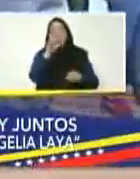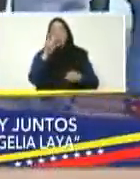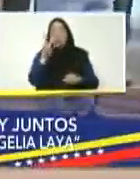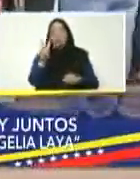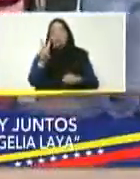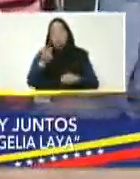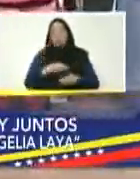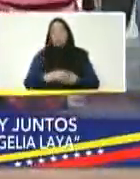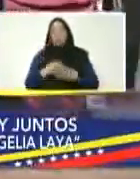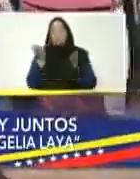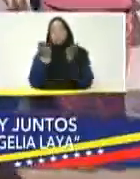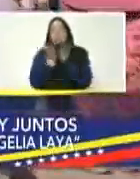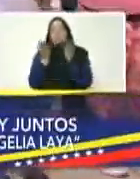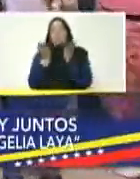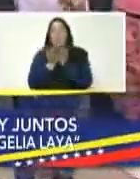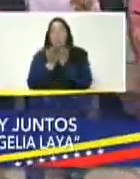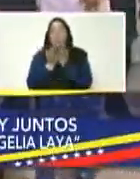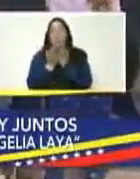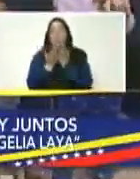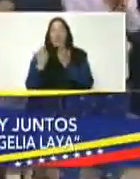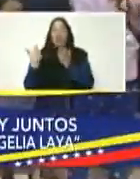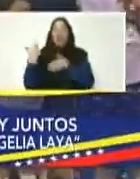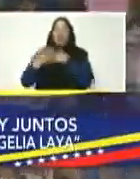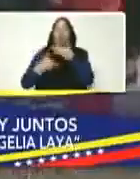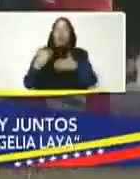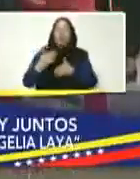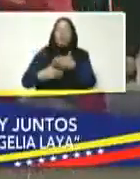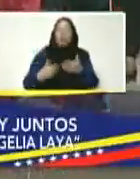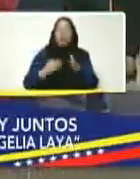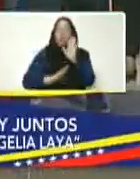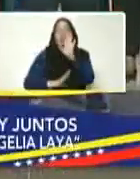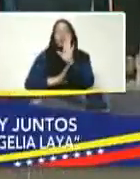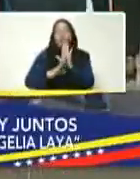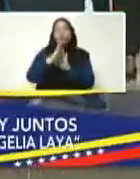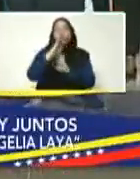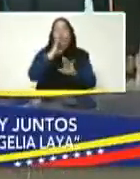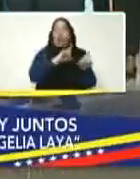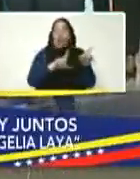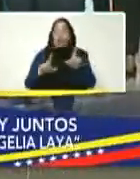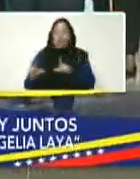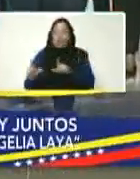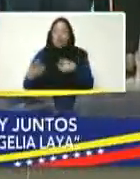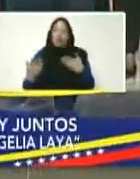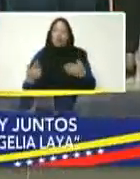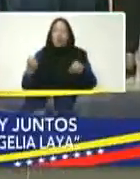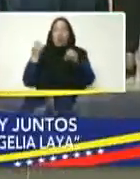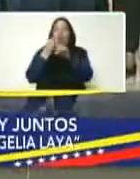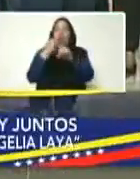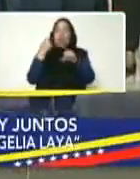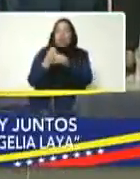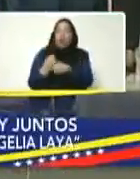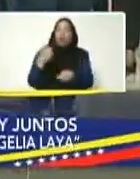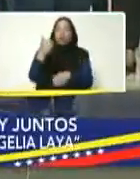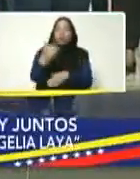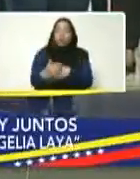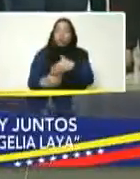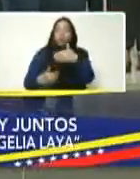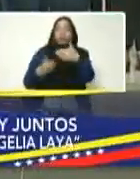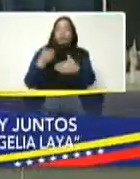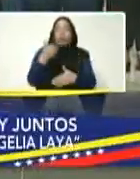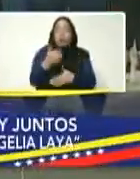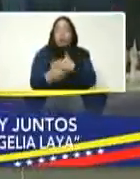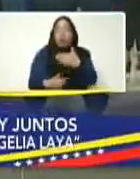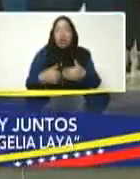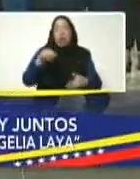1.342 escuelas que hemos ido recuperando poco a poco, con todo ese trabajo, con el poder